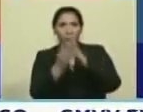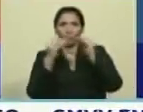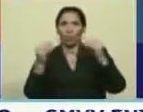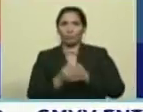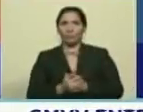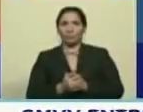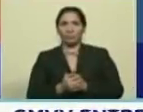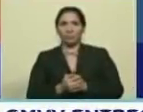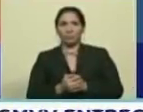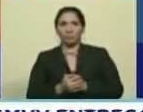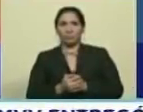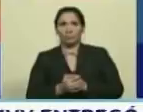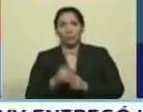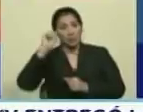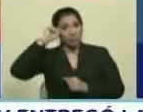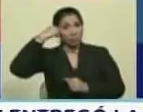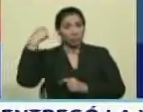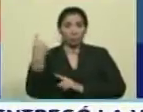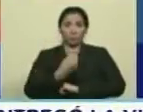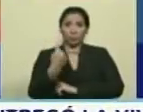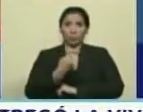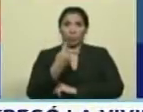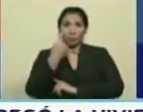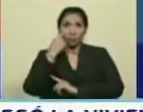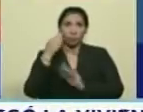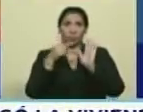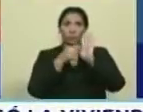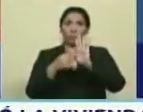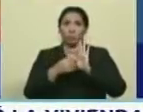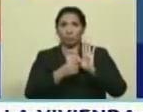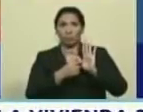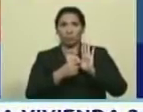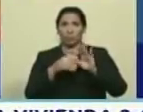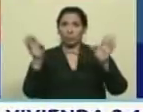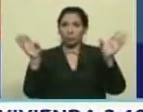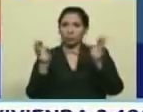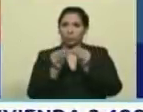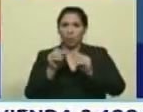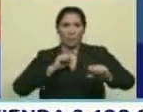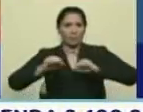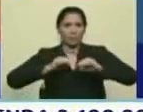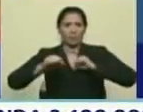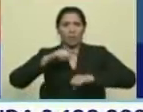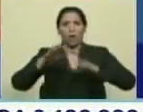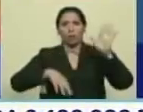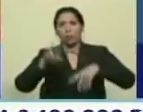fue poco. Recordemos solo lo más notable. Como consecuencia del terremoto del 12